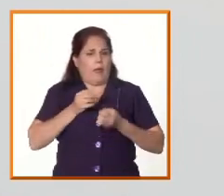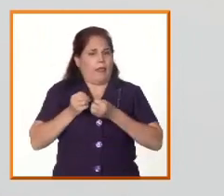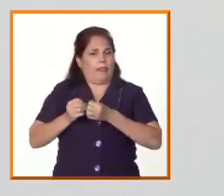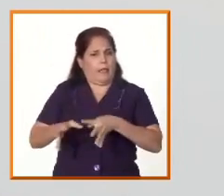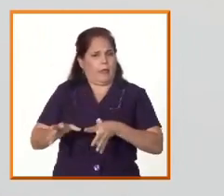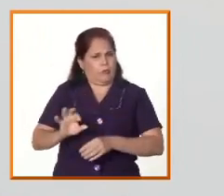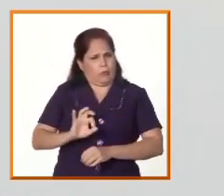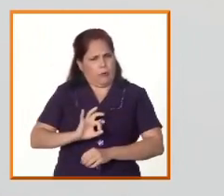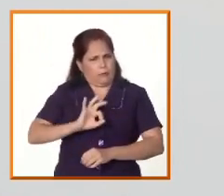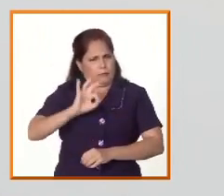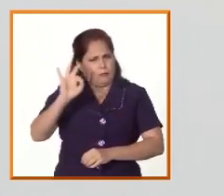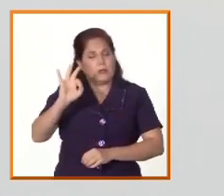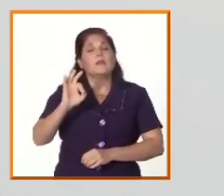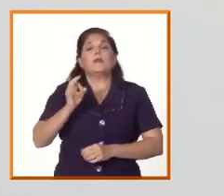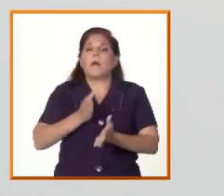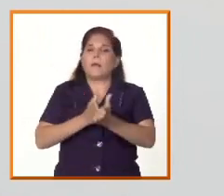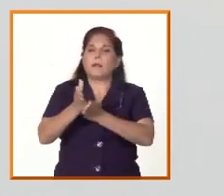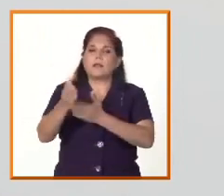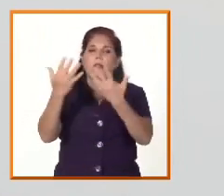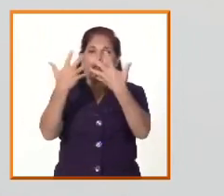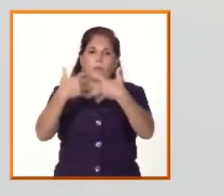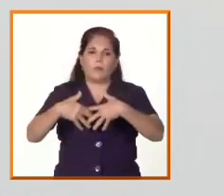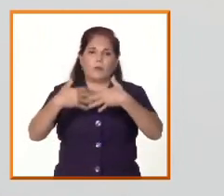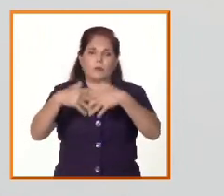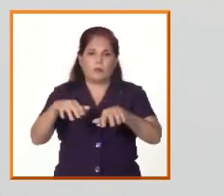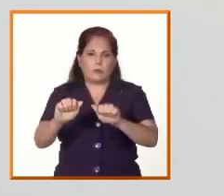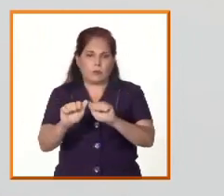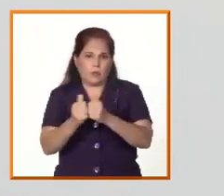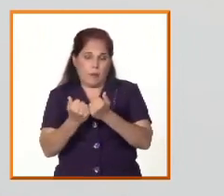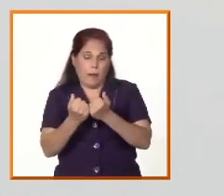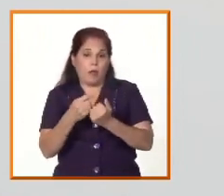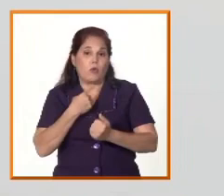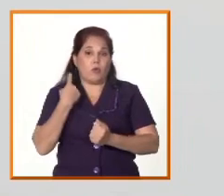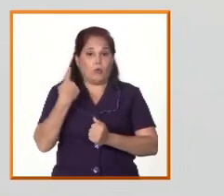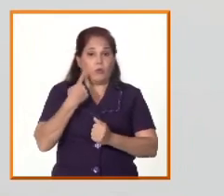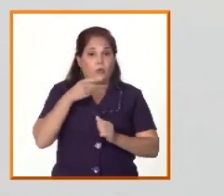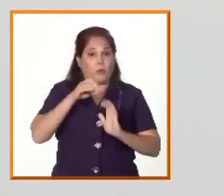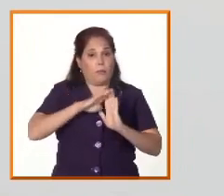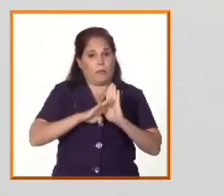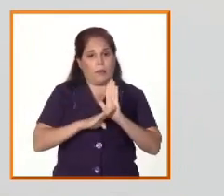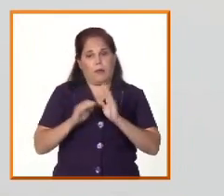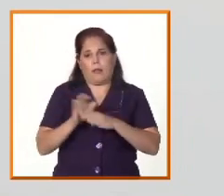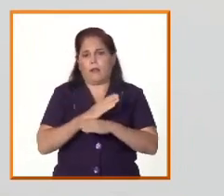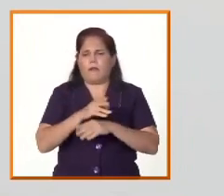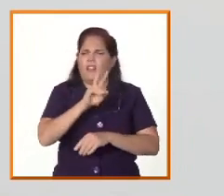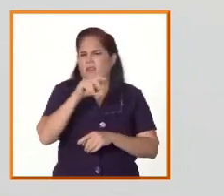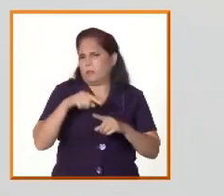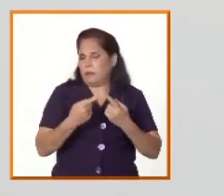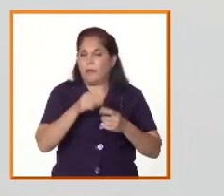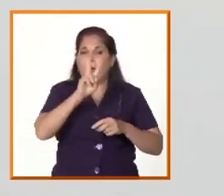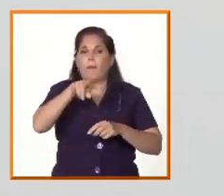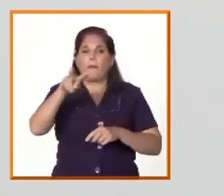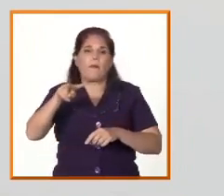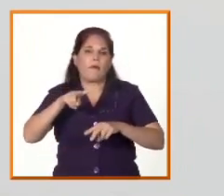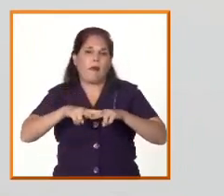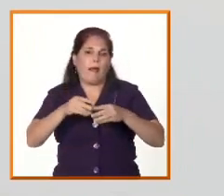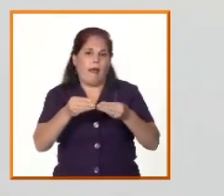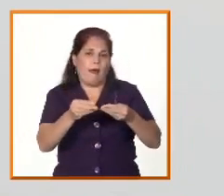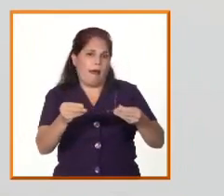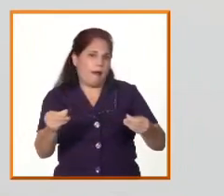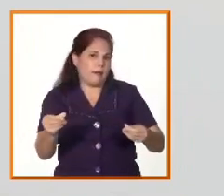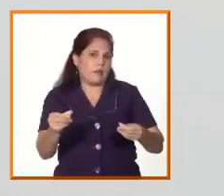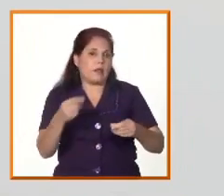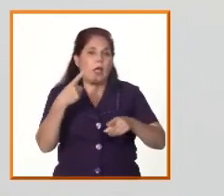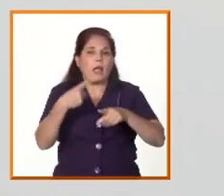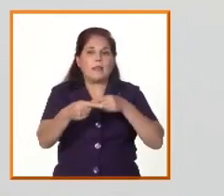a mantener la producción de pan y a partir de asociación Se tomaron varias acciones como la búsqueda de harina y trigo en